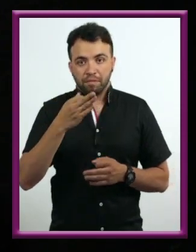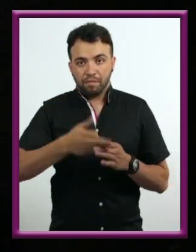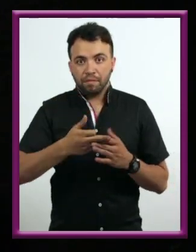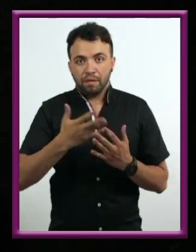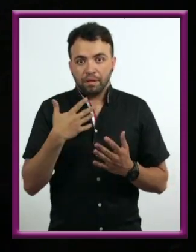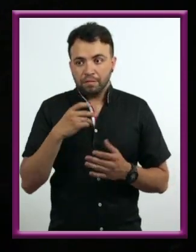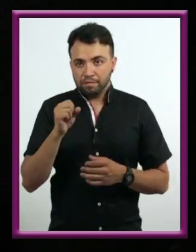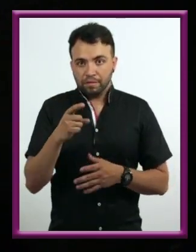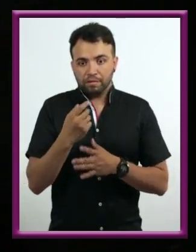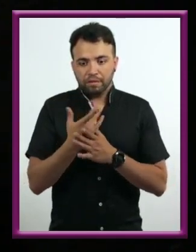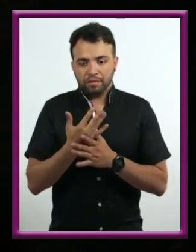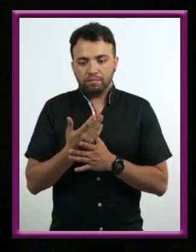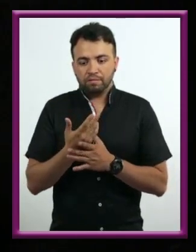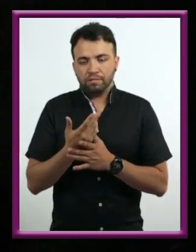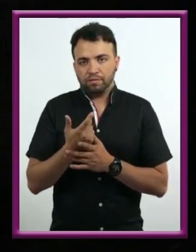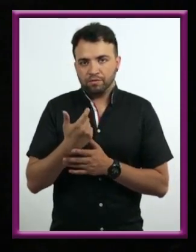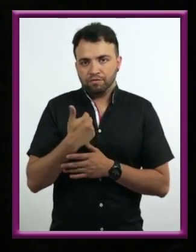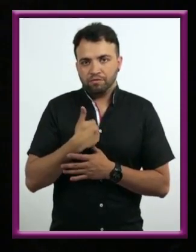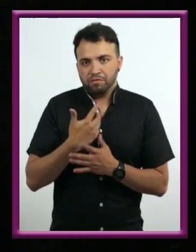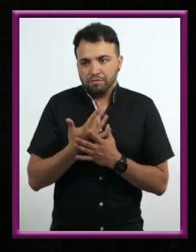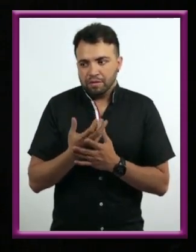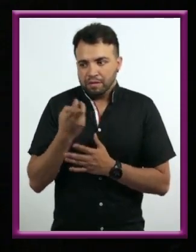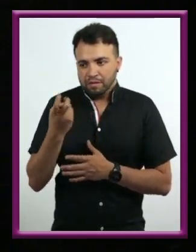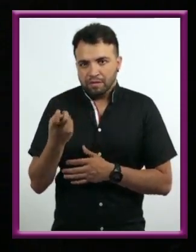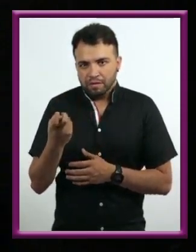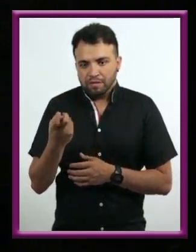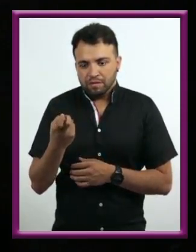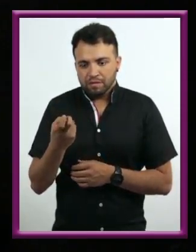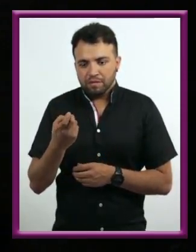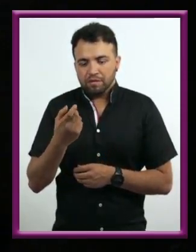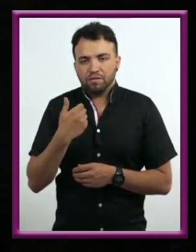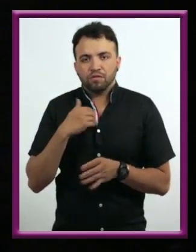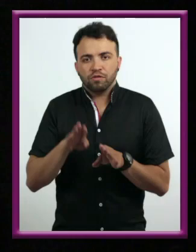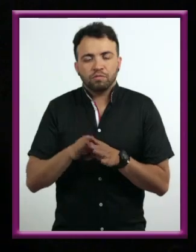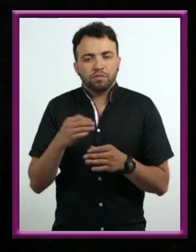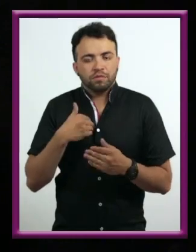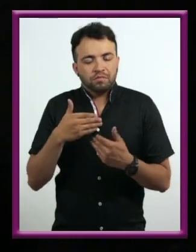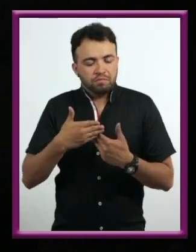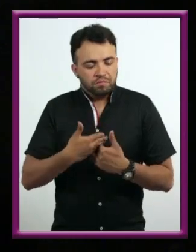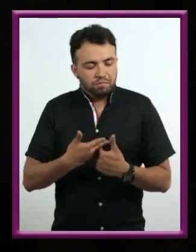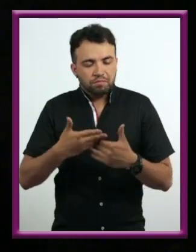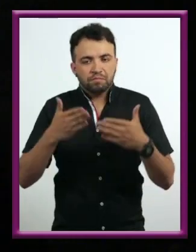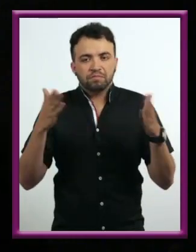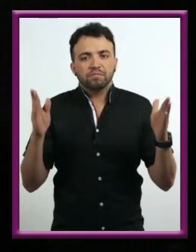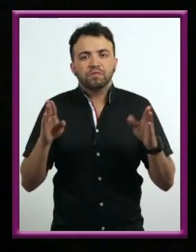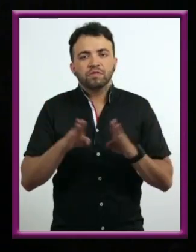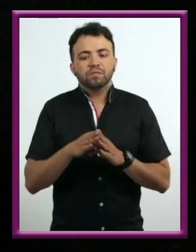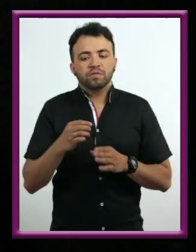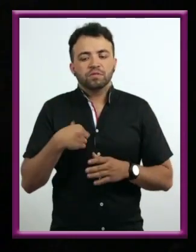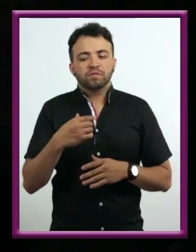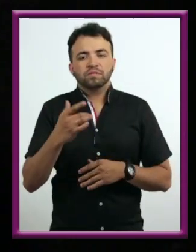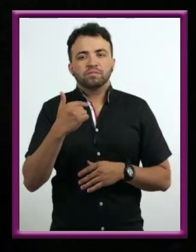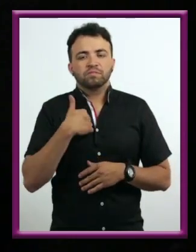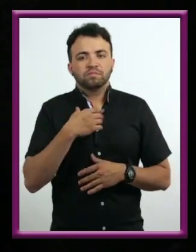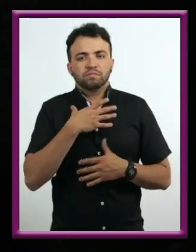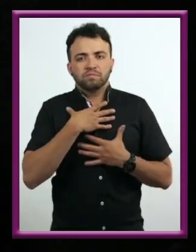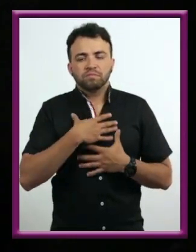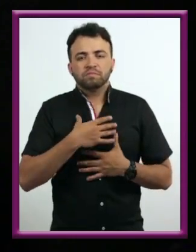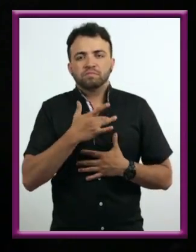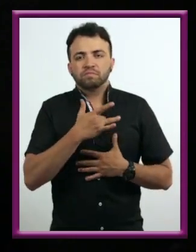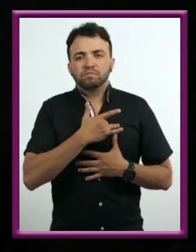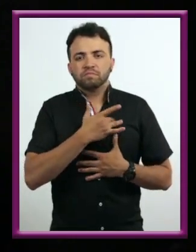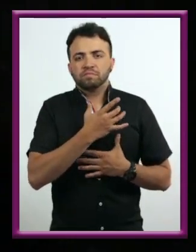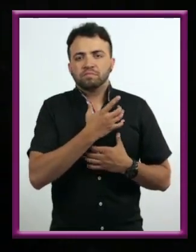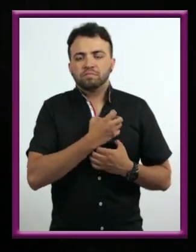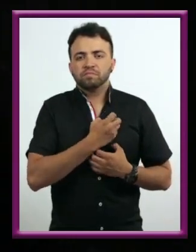y lo muestro ante todas y todos ustedes, hermoso público. Gracias, gracias, de